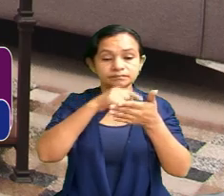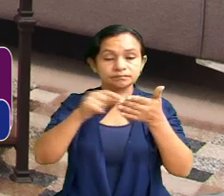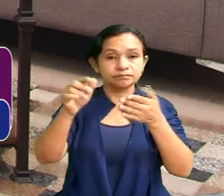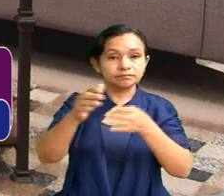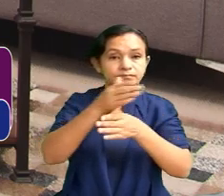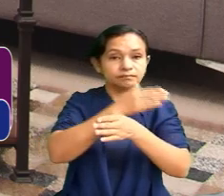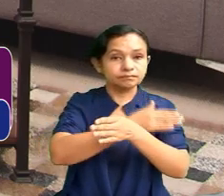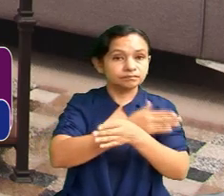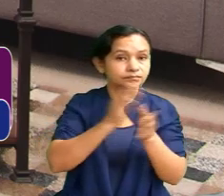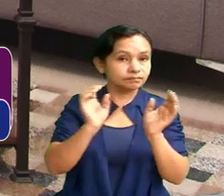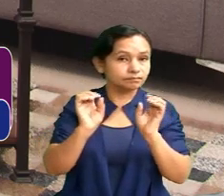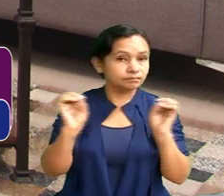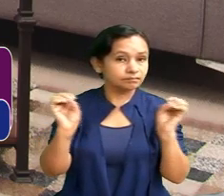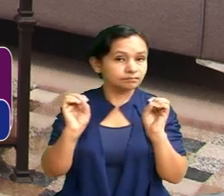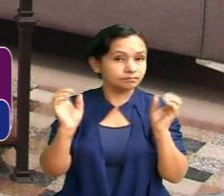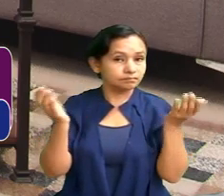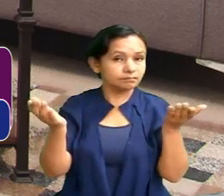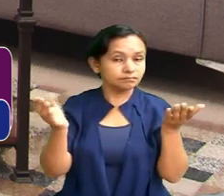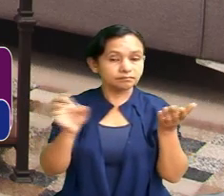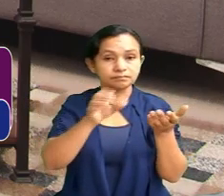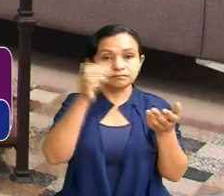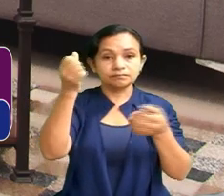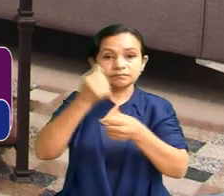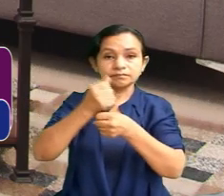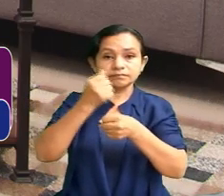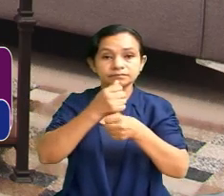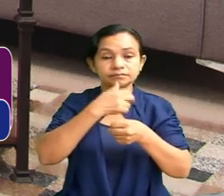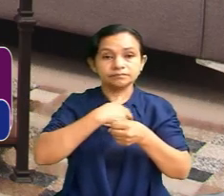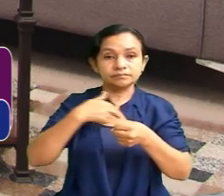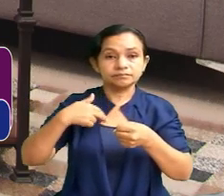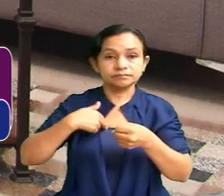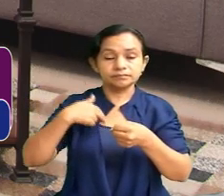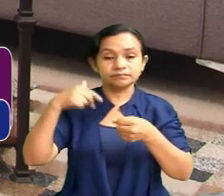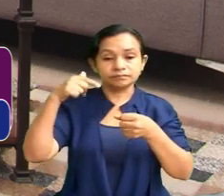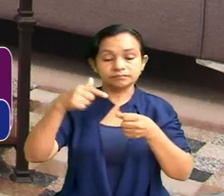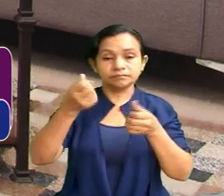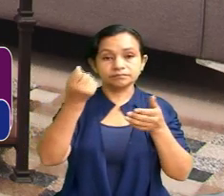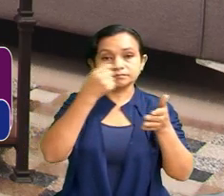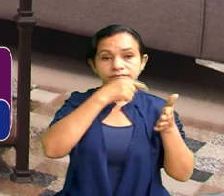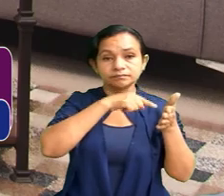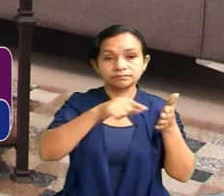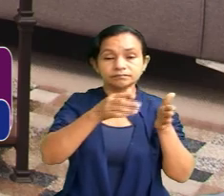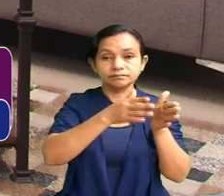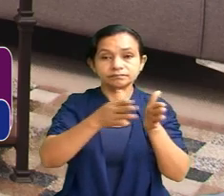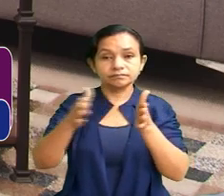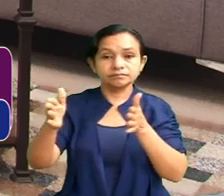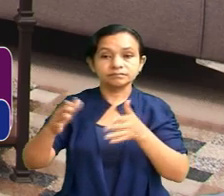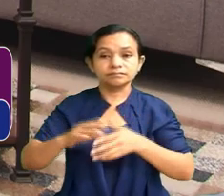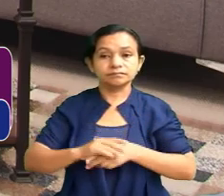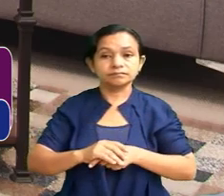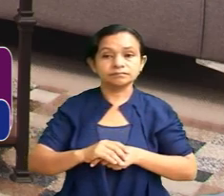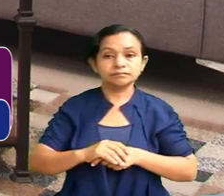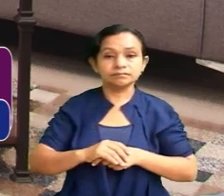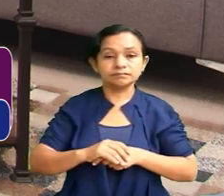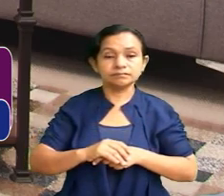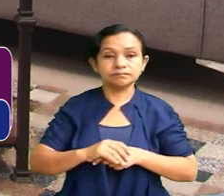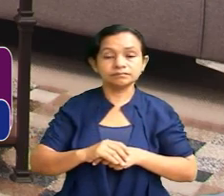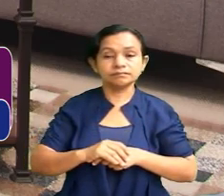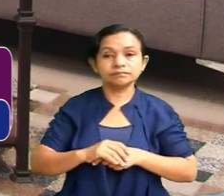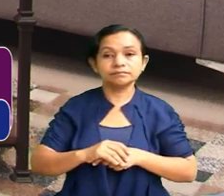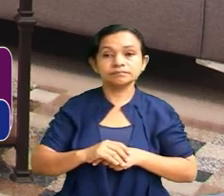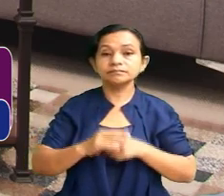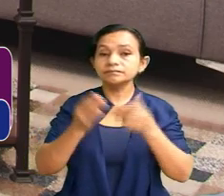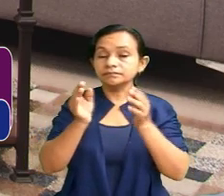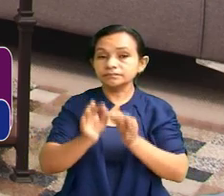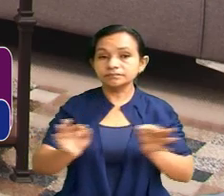o si hay otro tipo de ciclos de trabajo que se están realizando durante la ejecución pues del ascenso si la verdad es que un